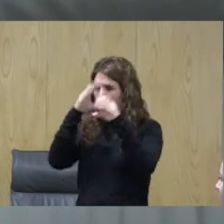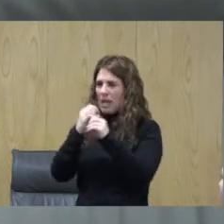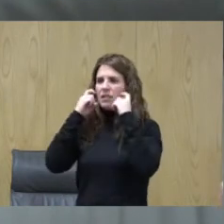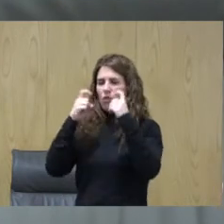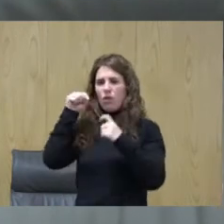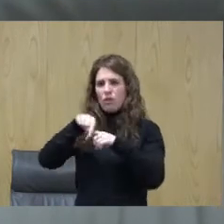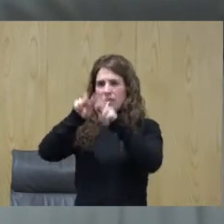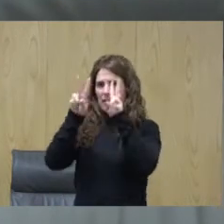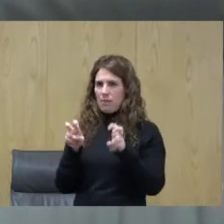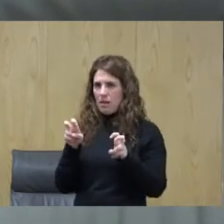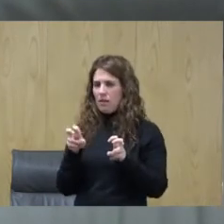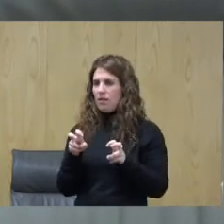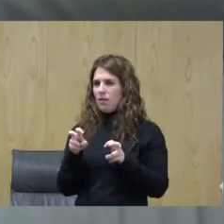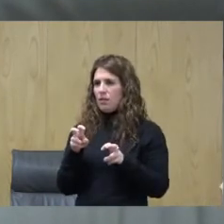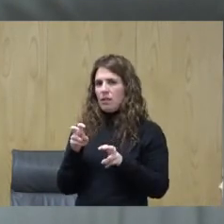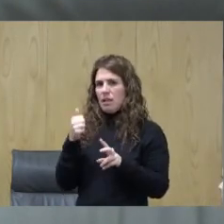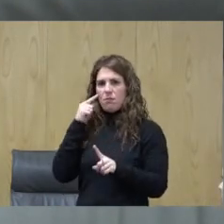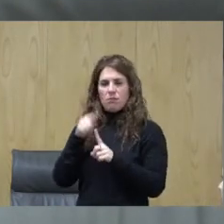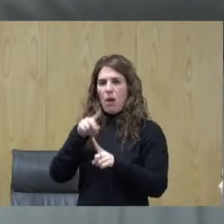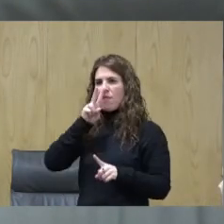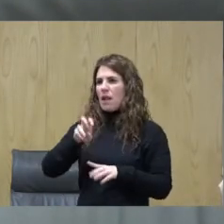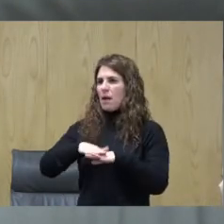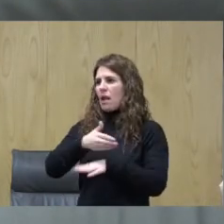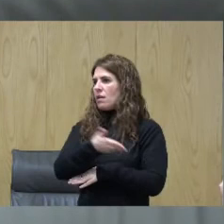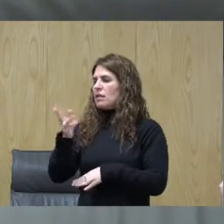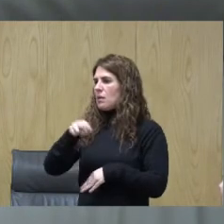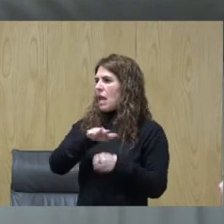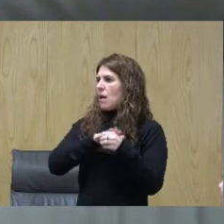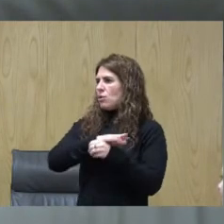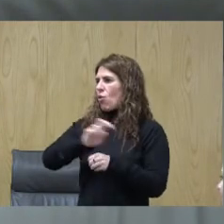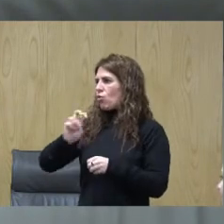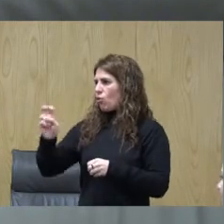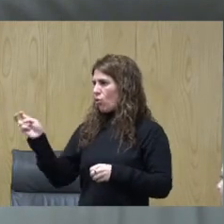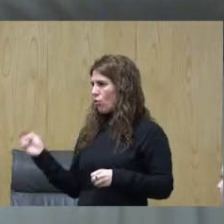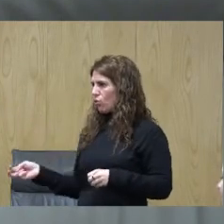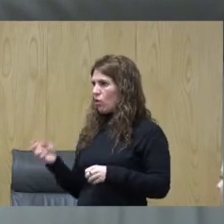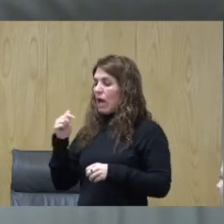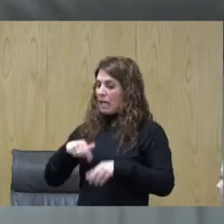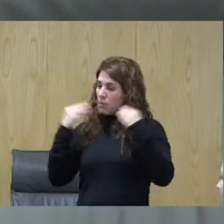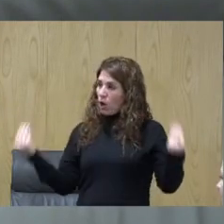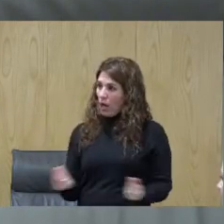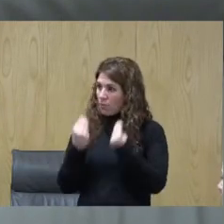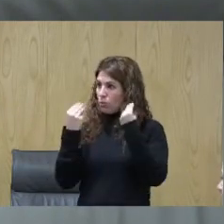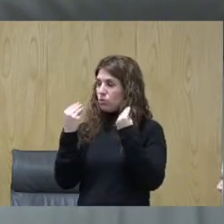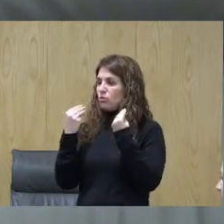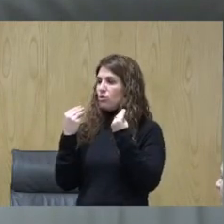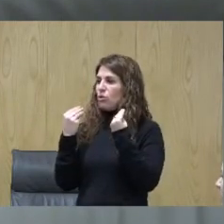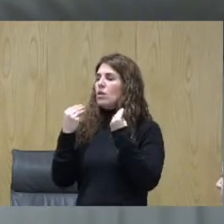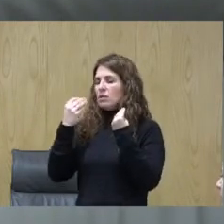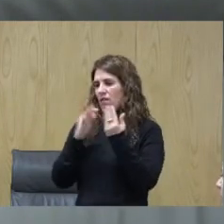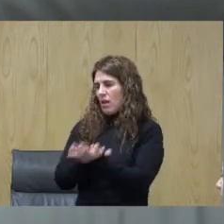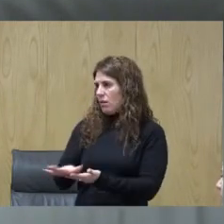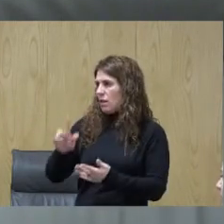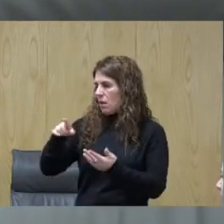Y además que esto luego vale efectivamente para cualquier otro ámbito de público. De lo que mejoremos aquí, con estas personas lo vamos a mejorar